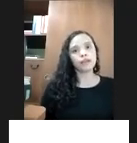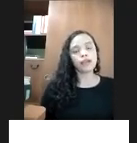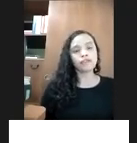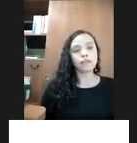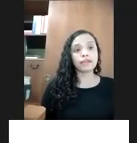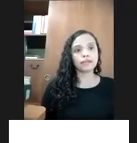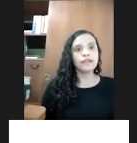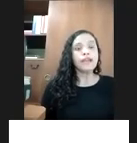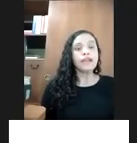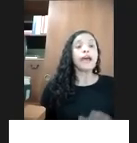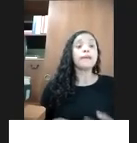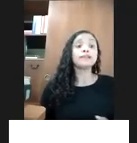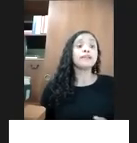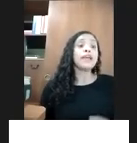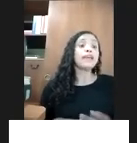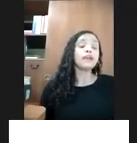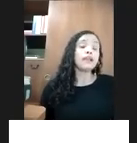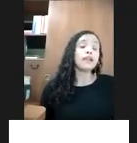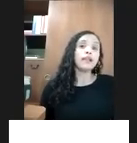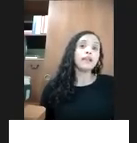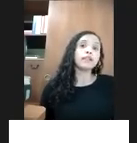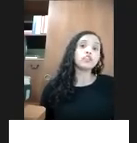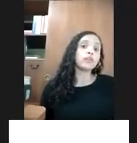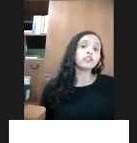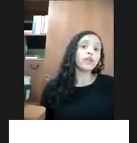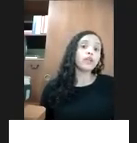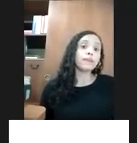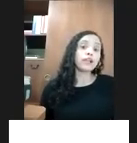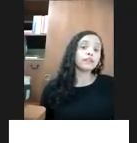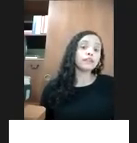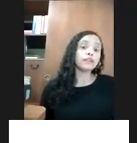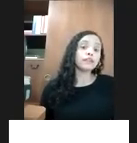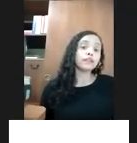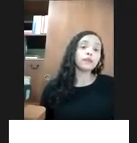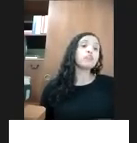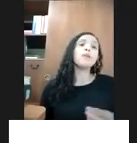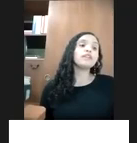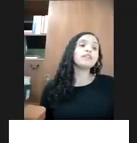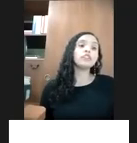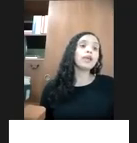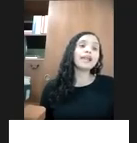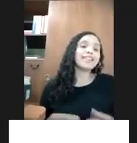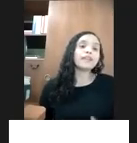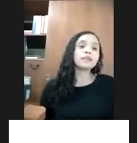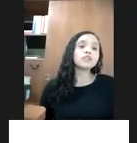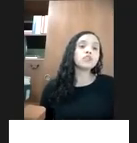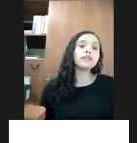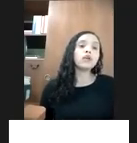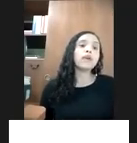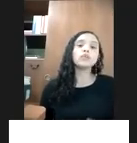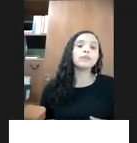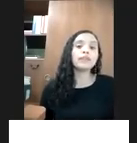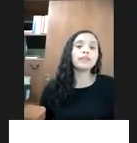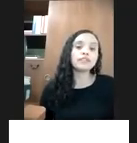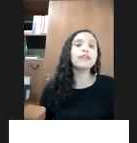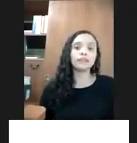las farmacias. Además, el del 48% de las personas que entrevistaron nos manifestó que la calidad del servicio eléctrico es